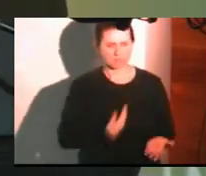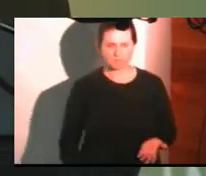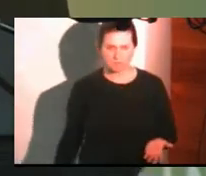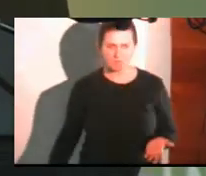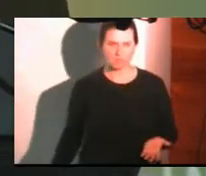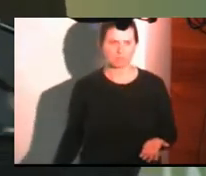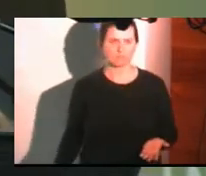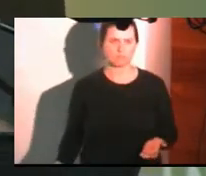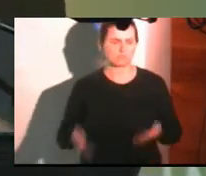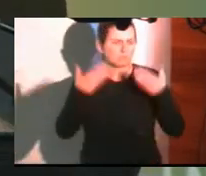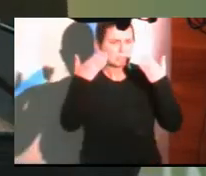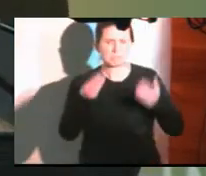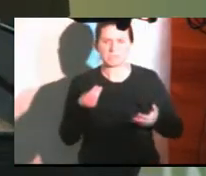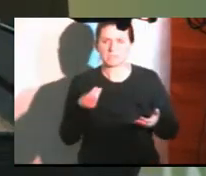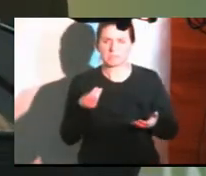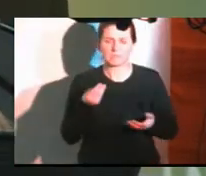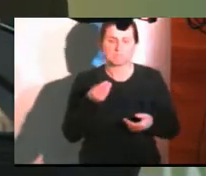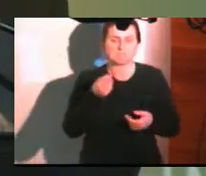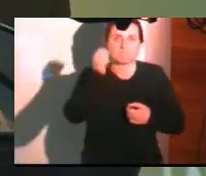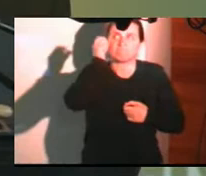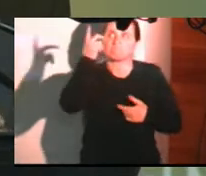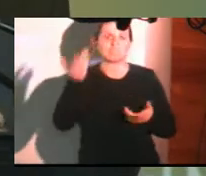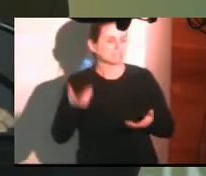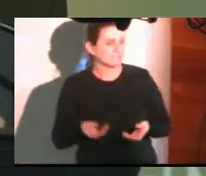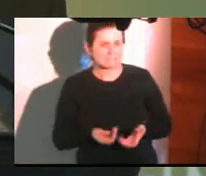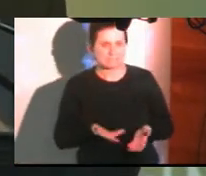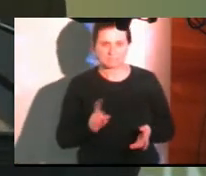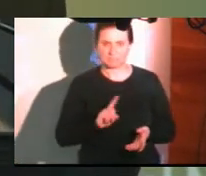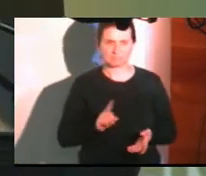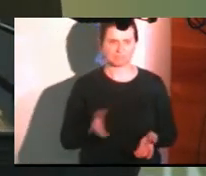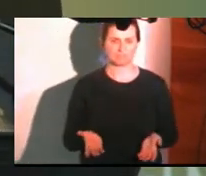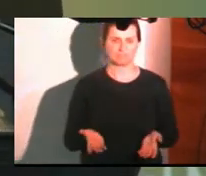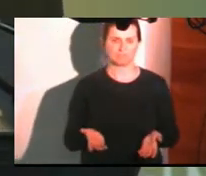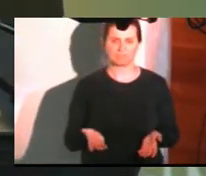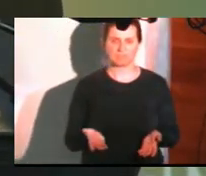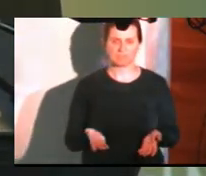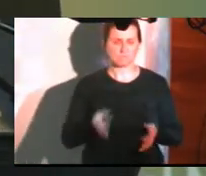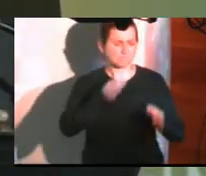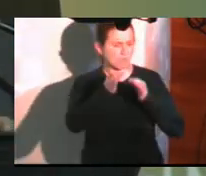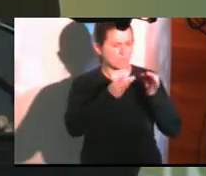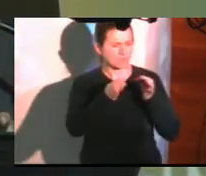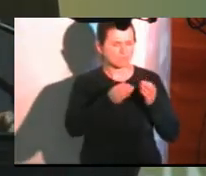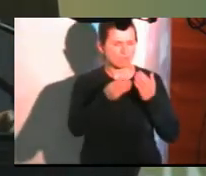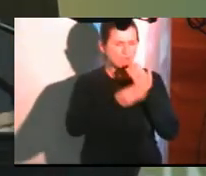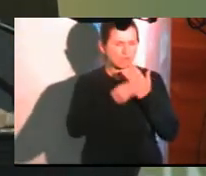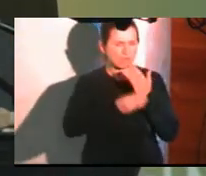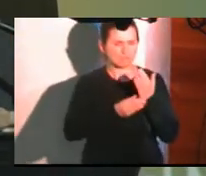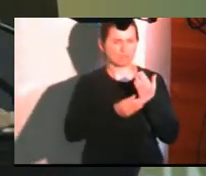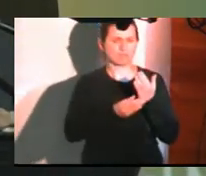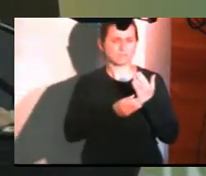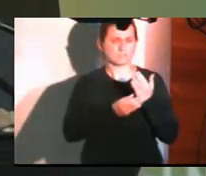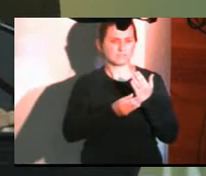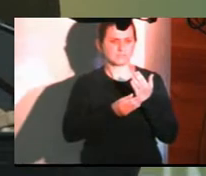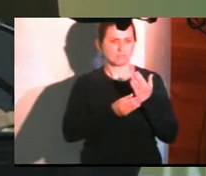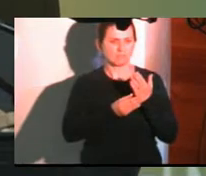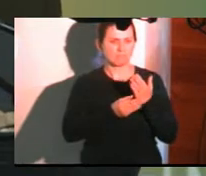las podemos imaginar, porque le charlábamos recién con el ministro, cinco grupos